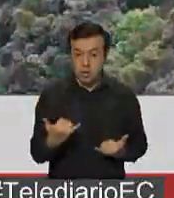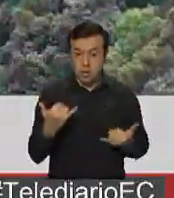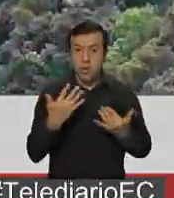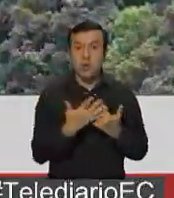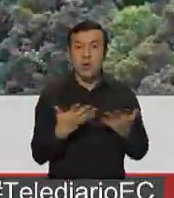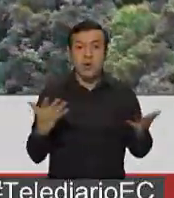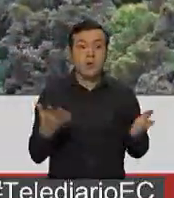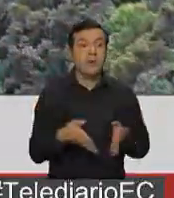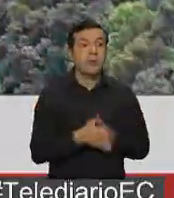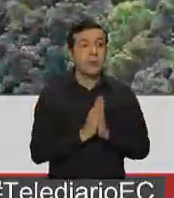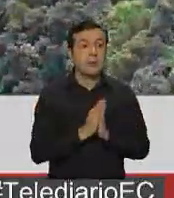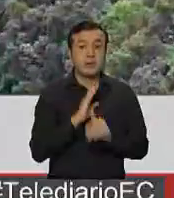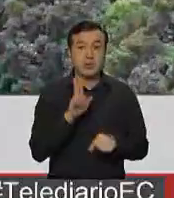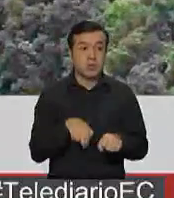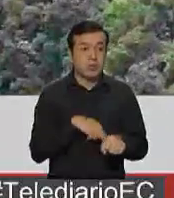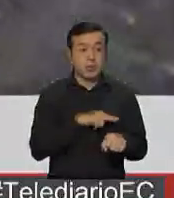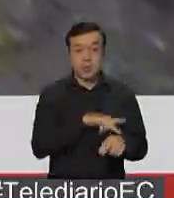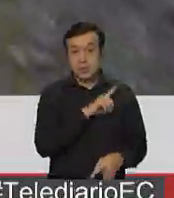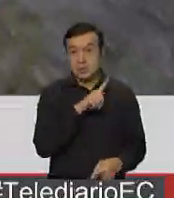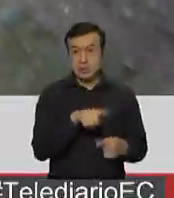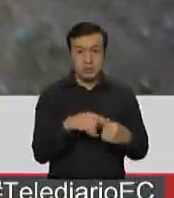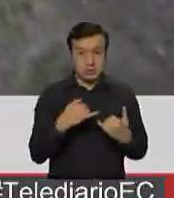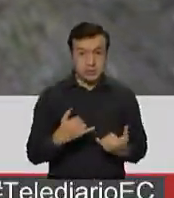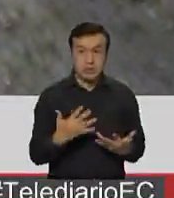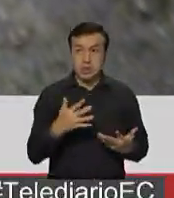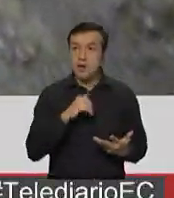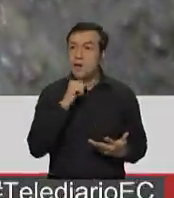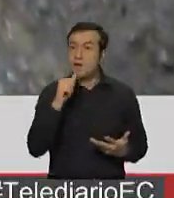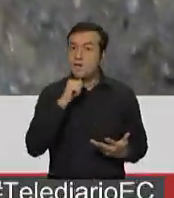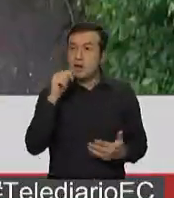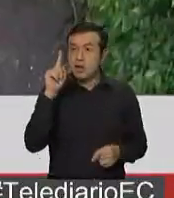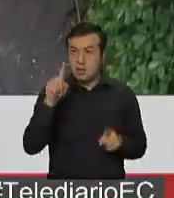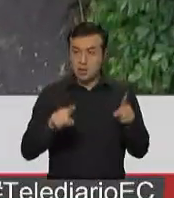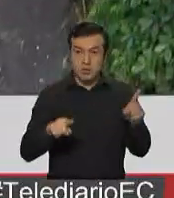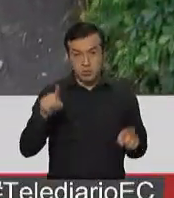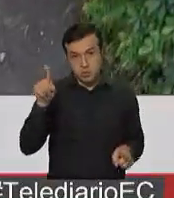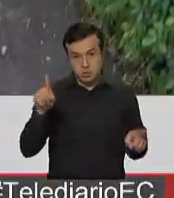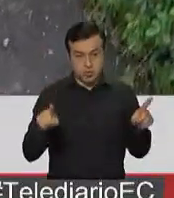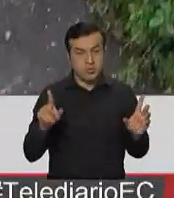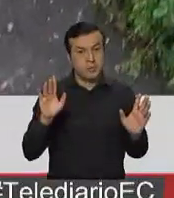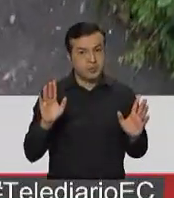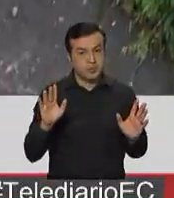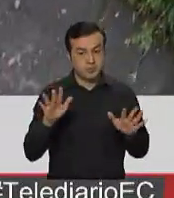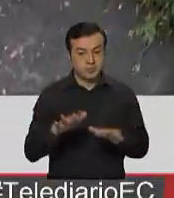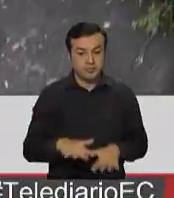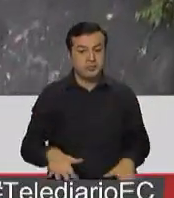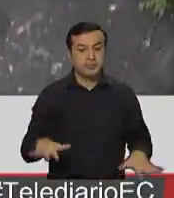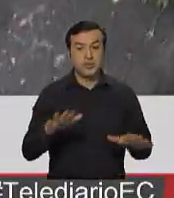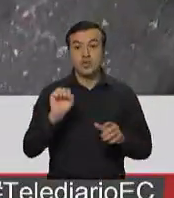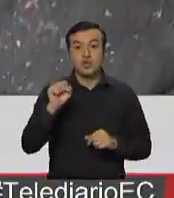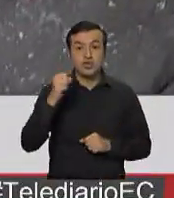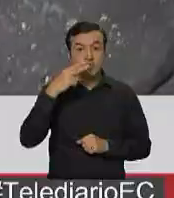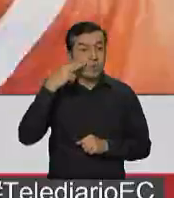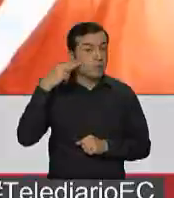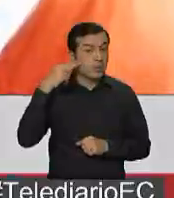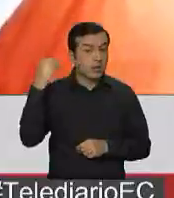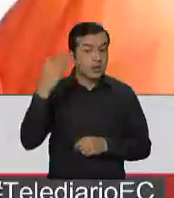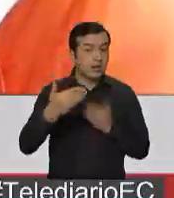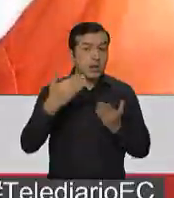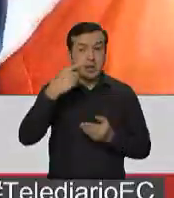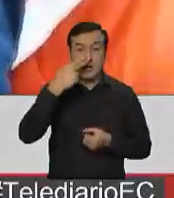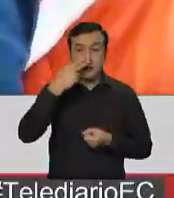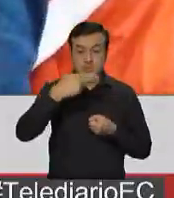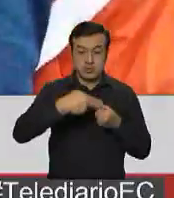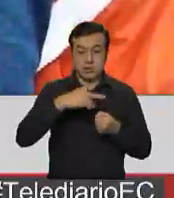de derivados no se ha normalizado y todavía existen restricciones de movilidad. La refinería Sosufindi abastece de